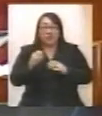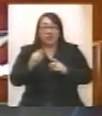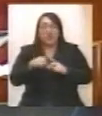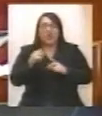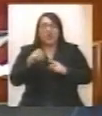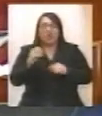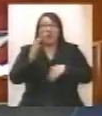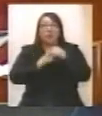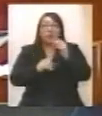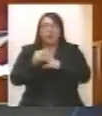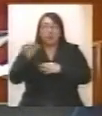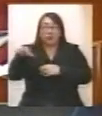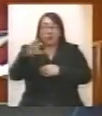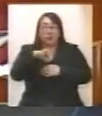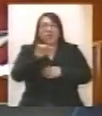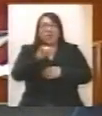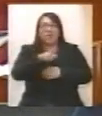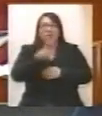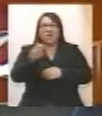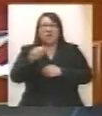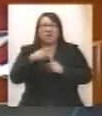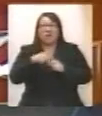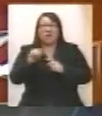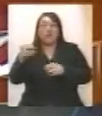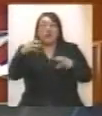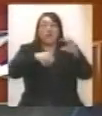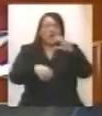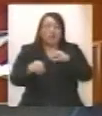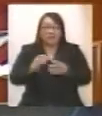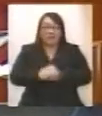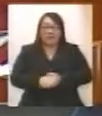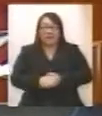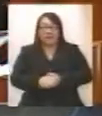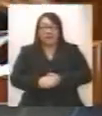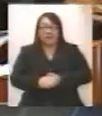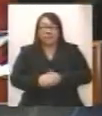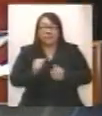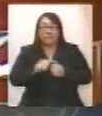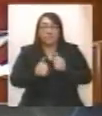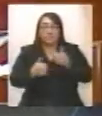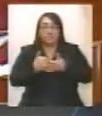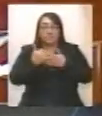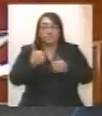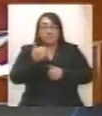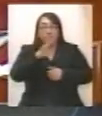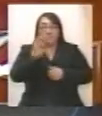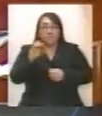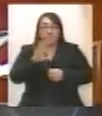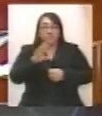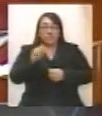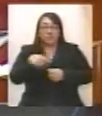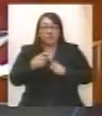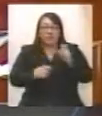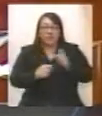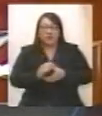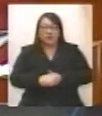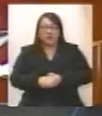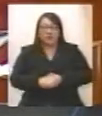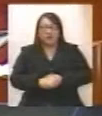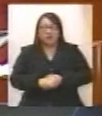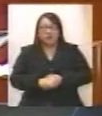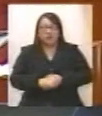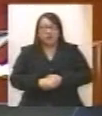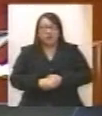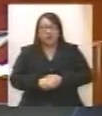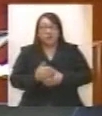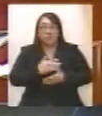tambos construidos y 300 tambos equipados, los cuales beneficiarán a 550.000 personas en situación